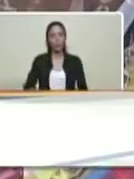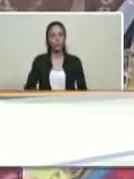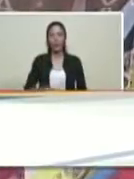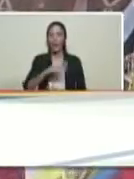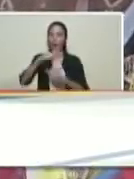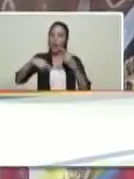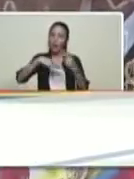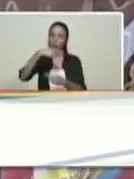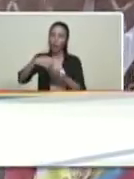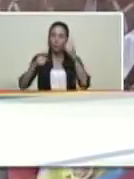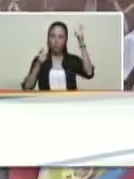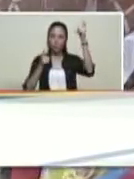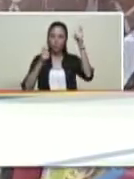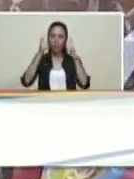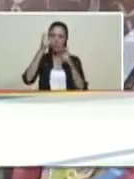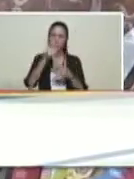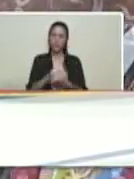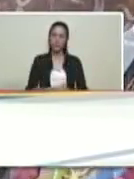revolución bolivariana